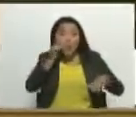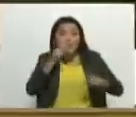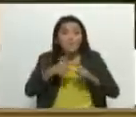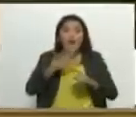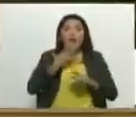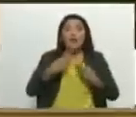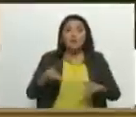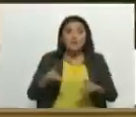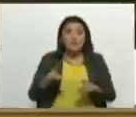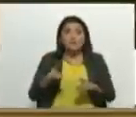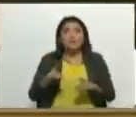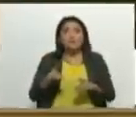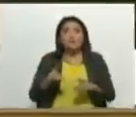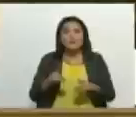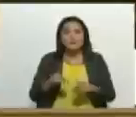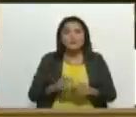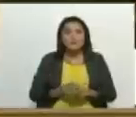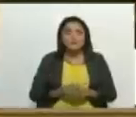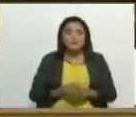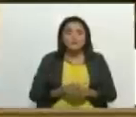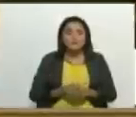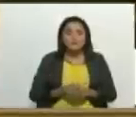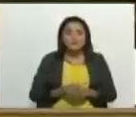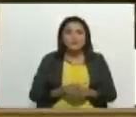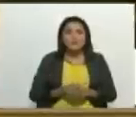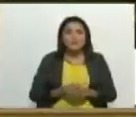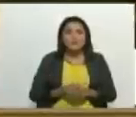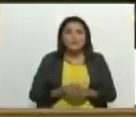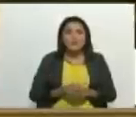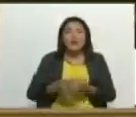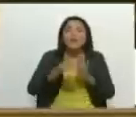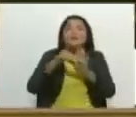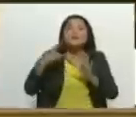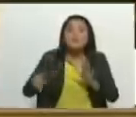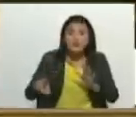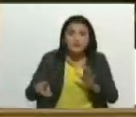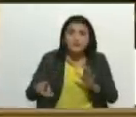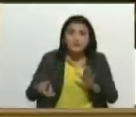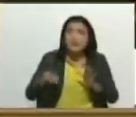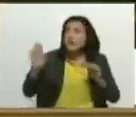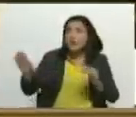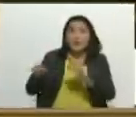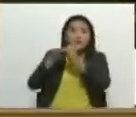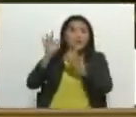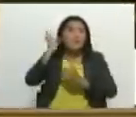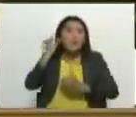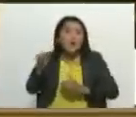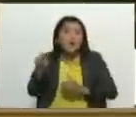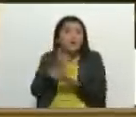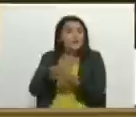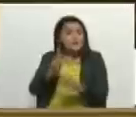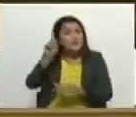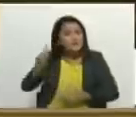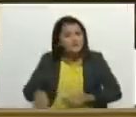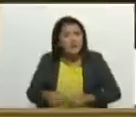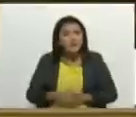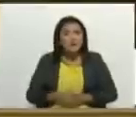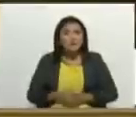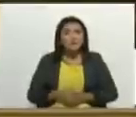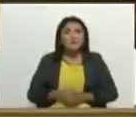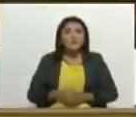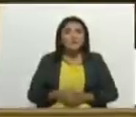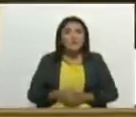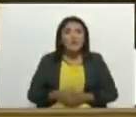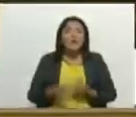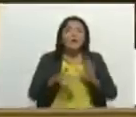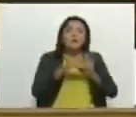adolescentes. El derecho a la libertad y a la igualdad de nuestras mujeres. El derecho a la memoria